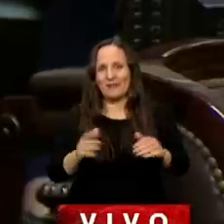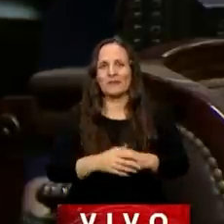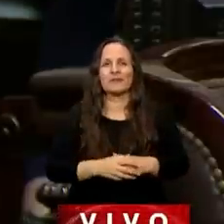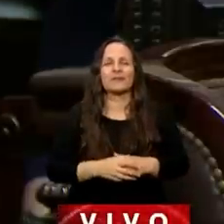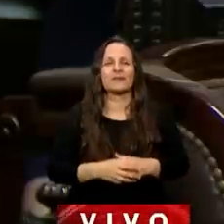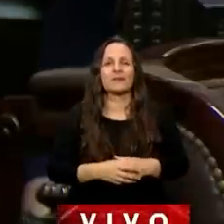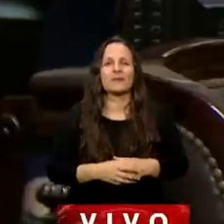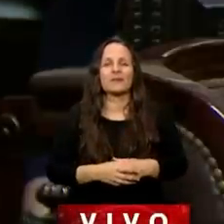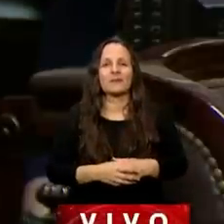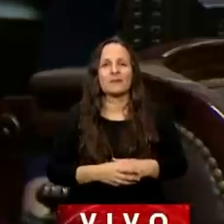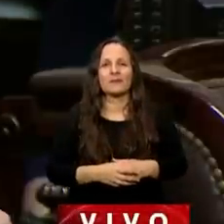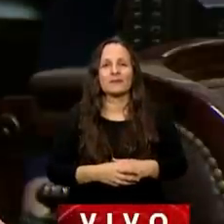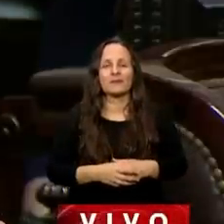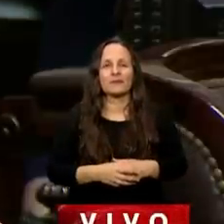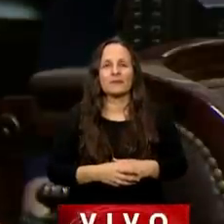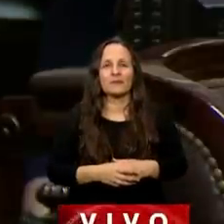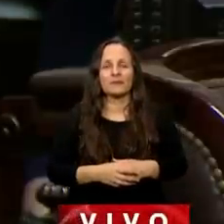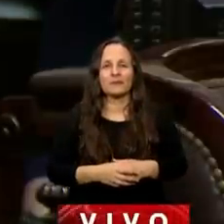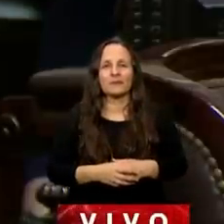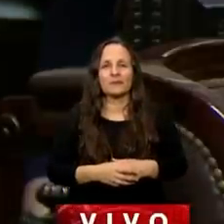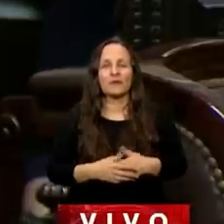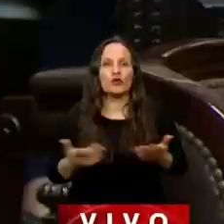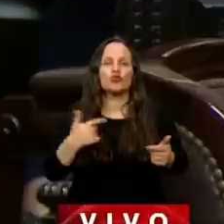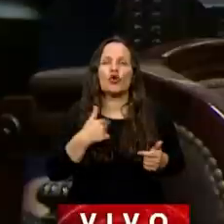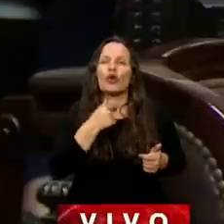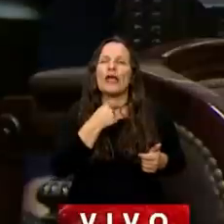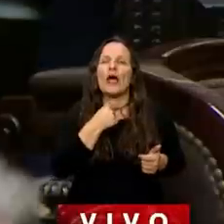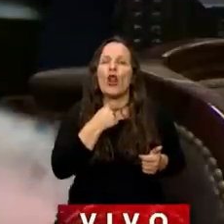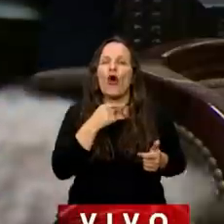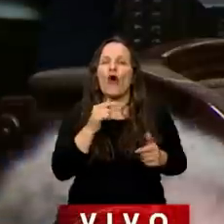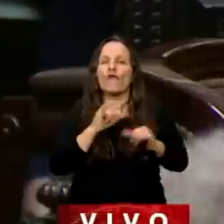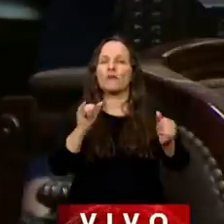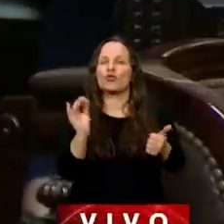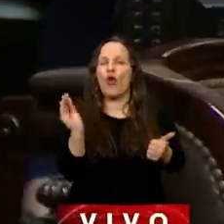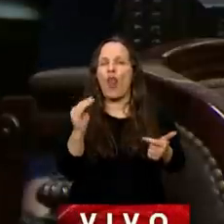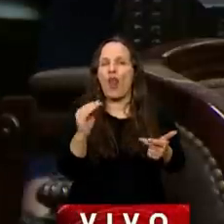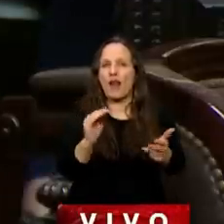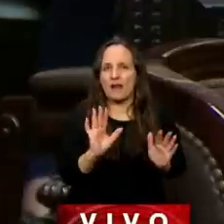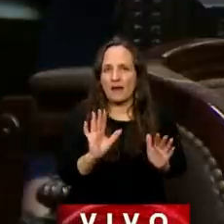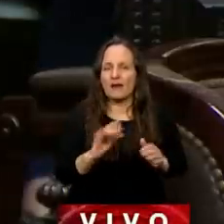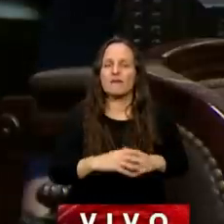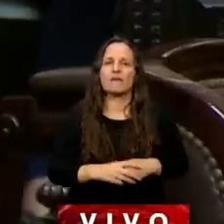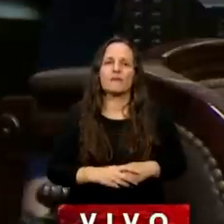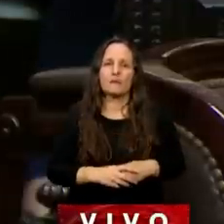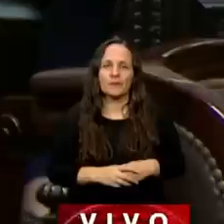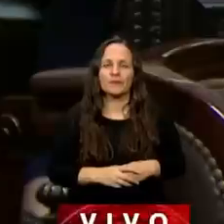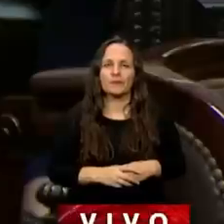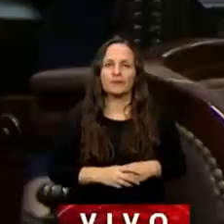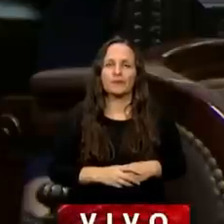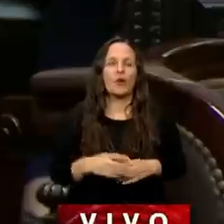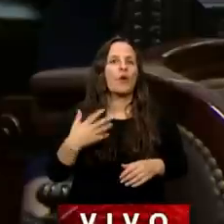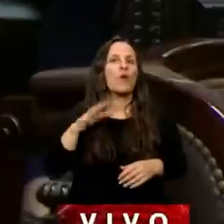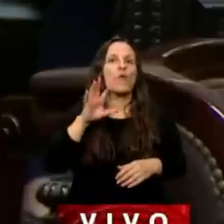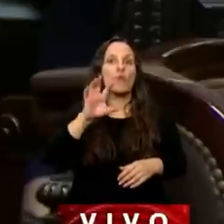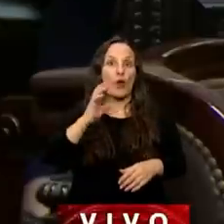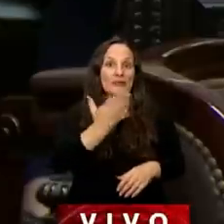Armas de Fuego. Sí, quiero sumar algunos datos a lo que se señalaba. Los números de la provincia